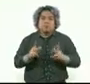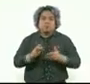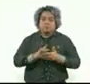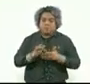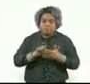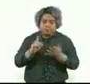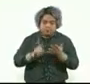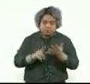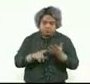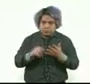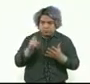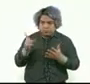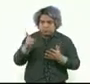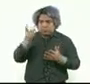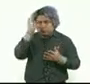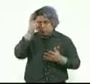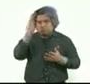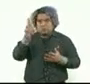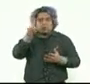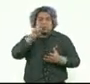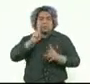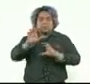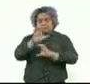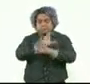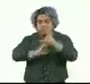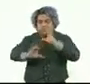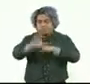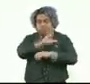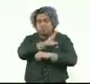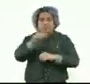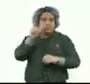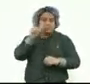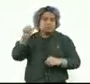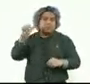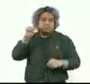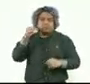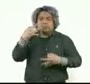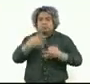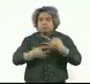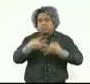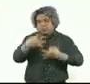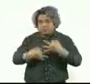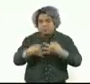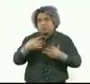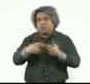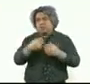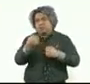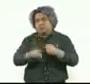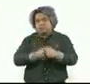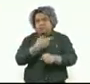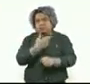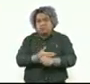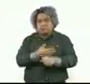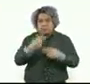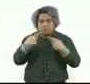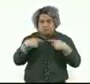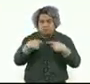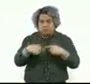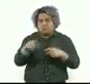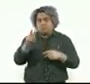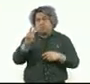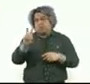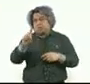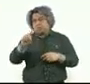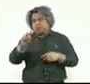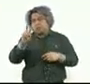Y para la doctora, si me permite, en otro tema, ayer la Fiscalía y la Secretaría de Seguridad Ciudadana recuperaron 32